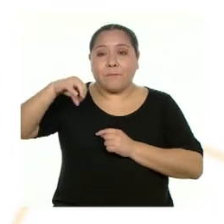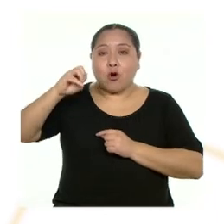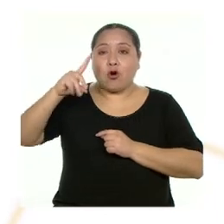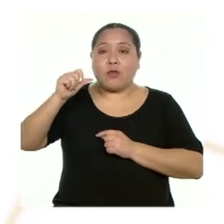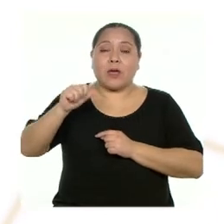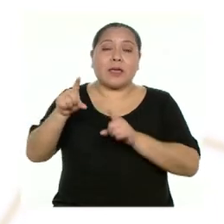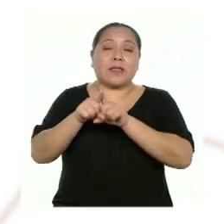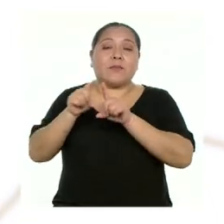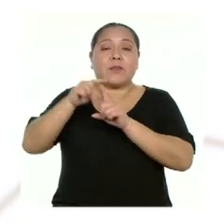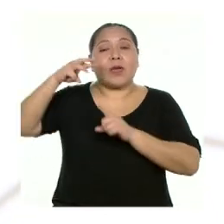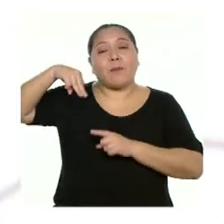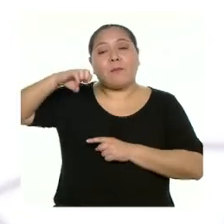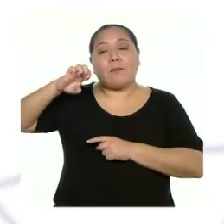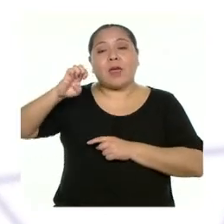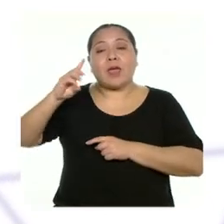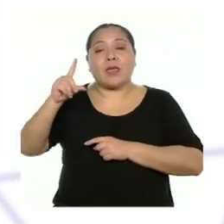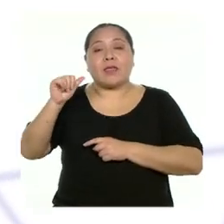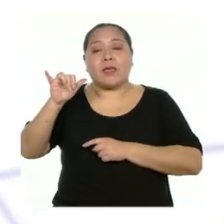media.